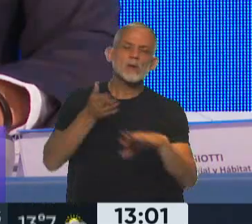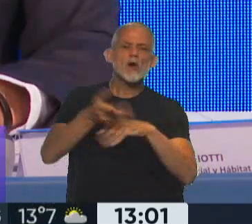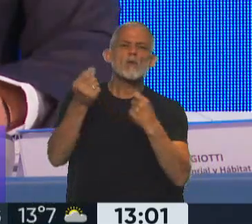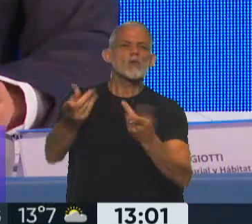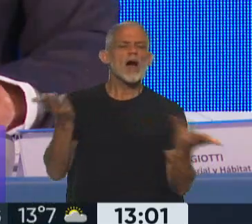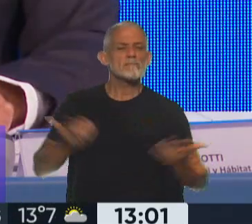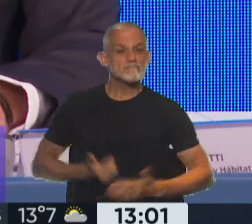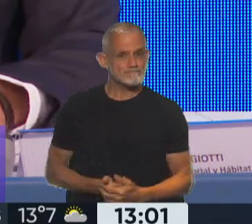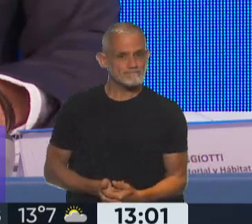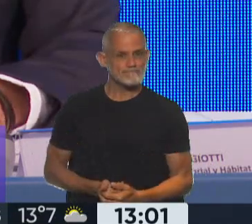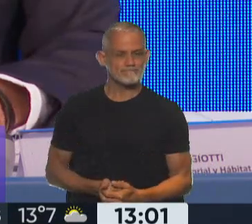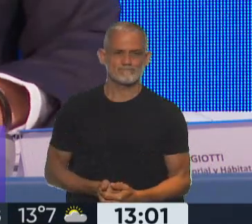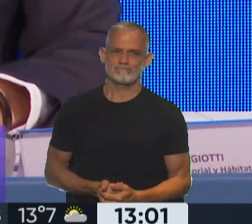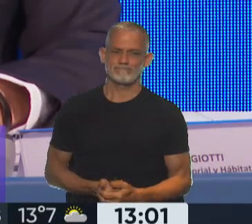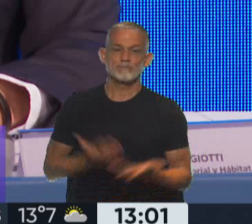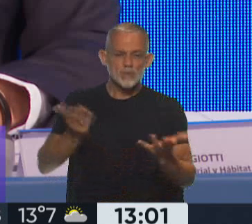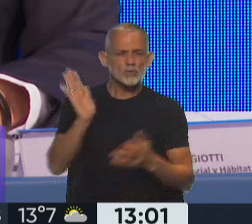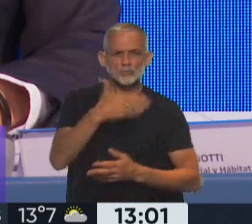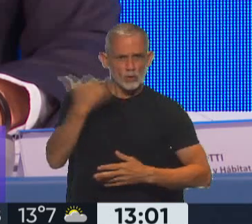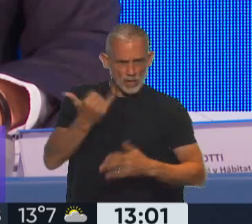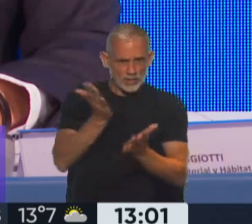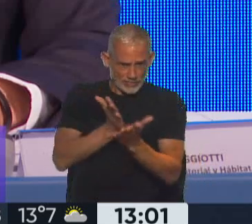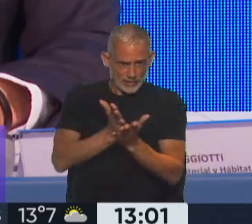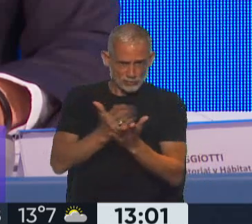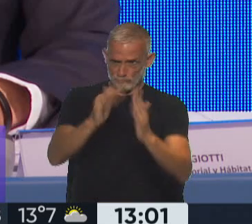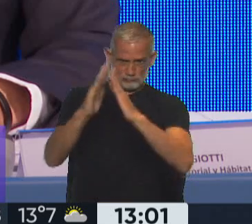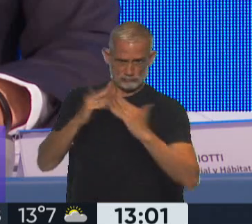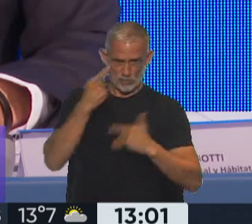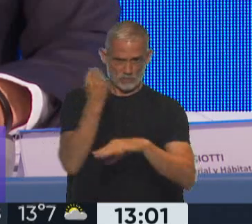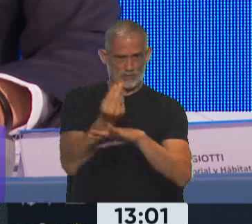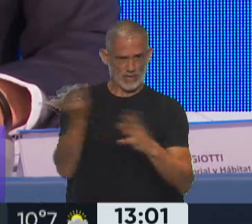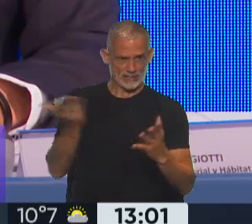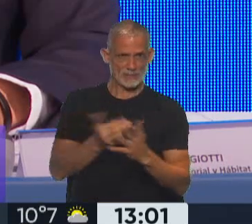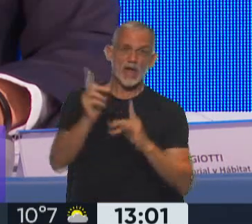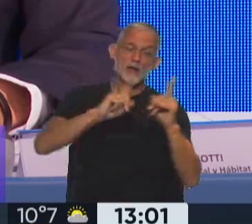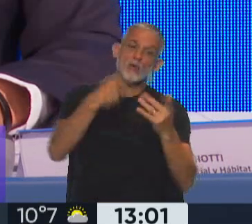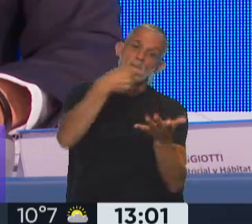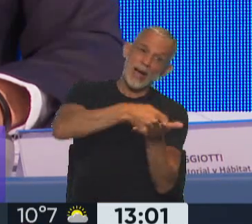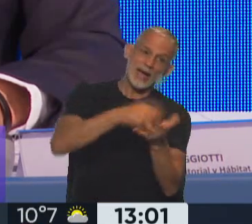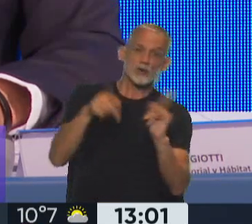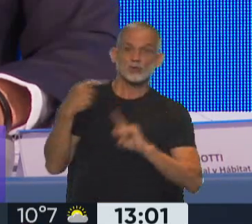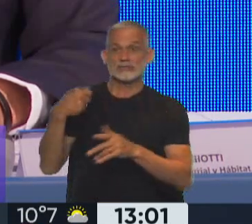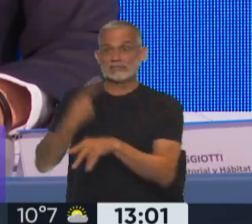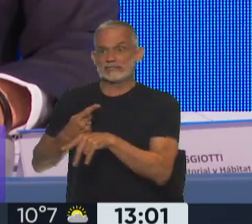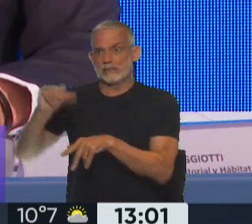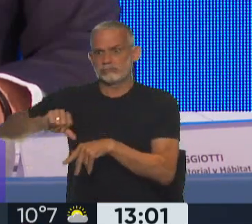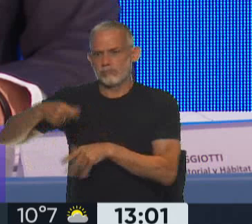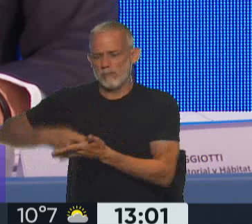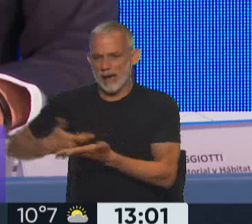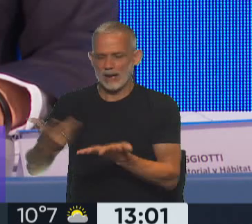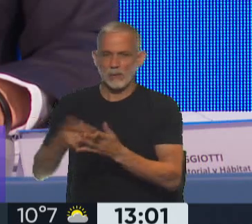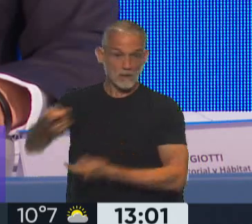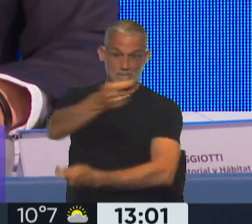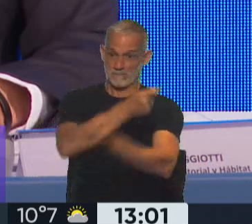accesibilidad. Todos tenemos derecho a la vivienda. Algunos la pueden pagar y otros no. El